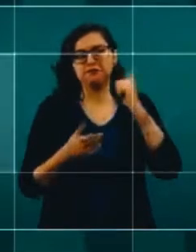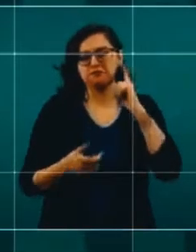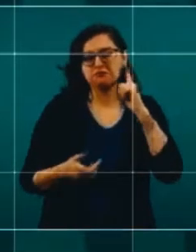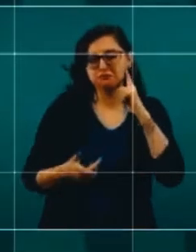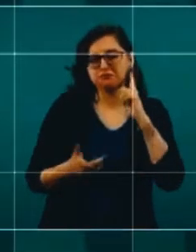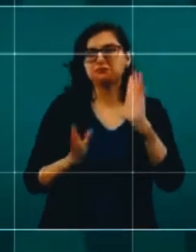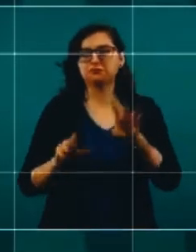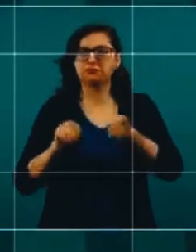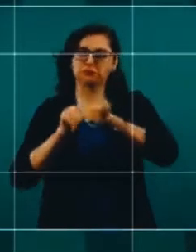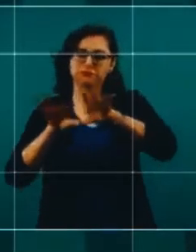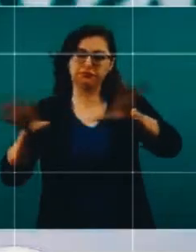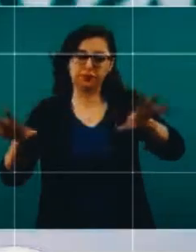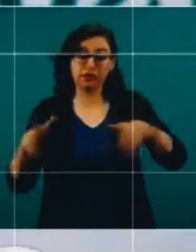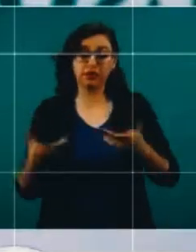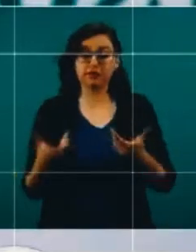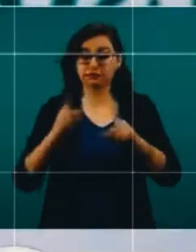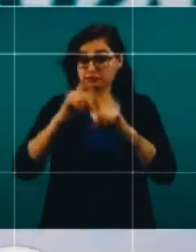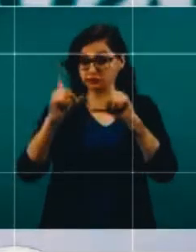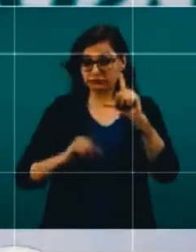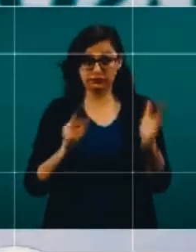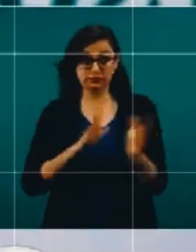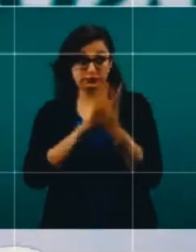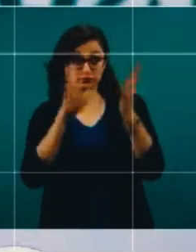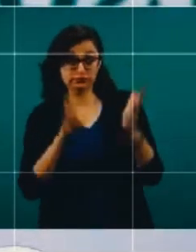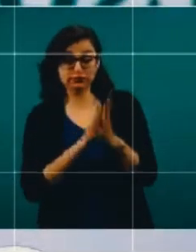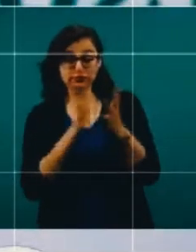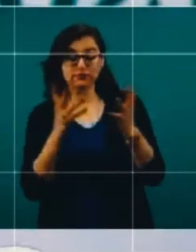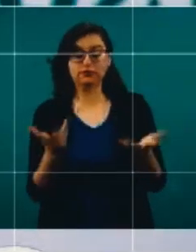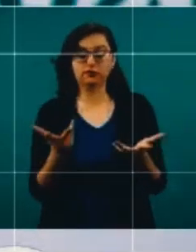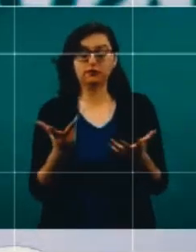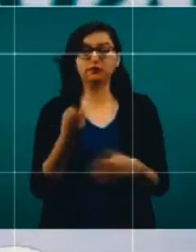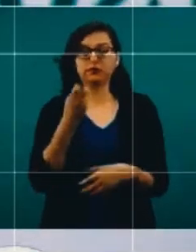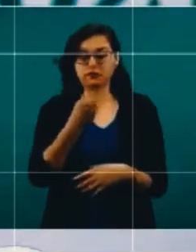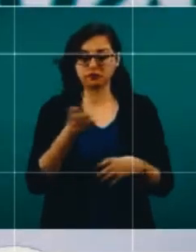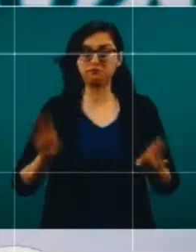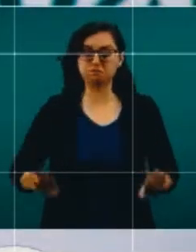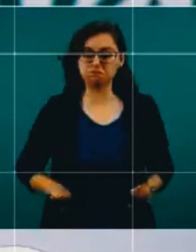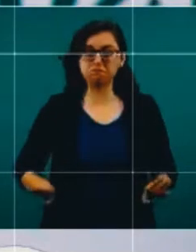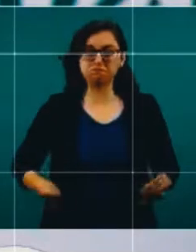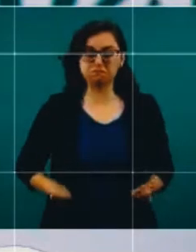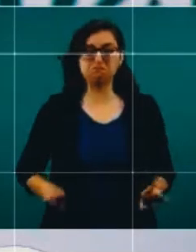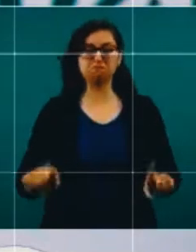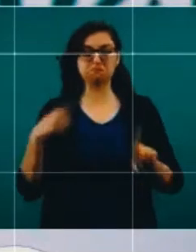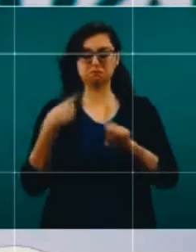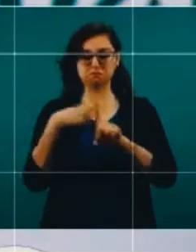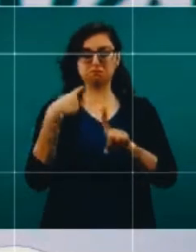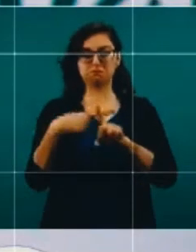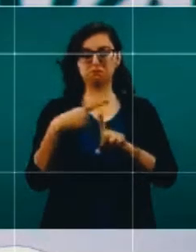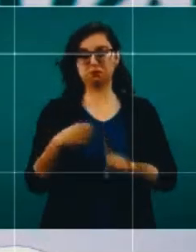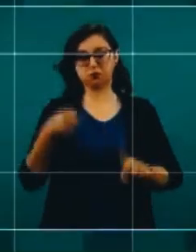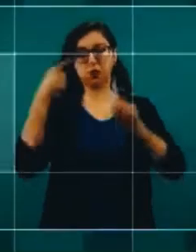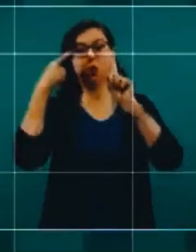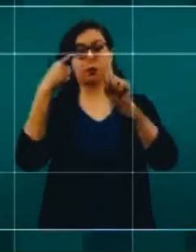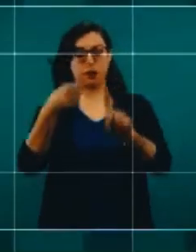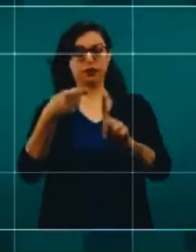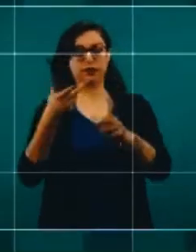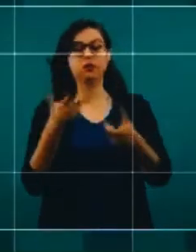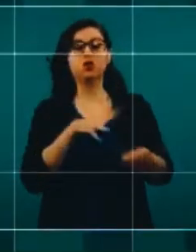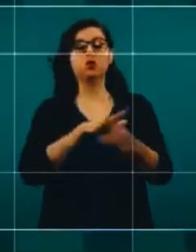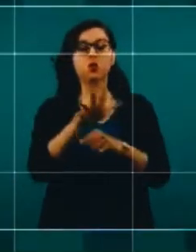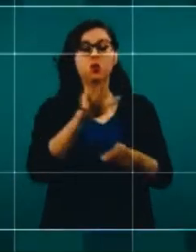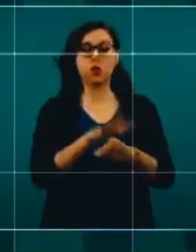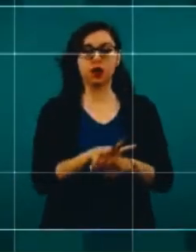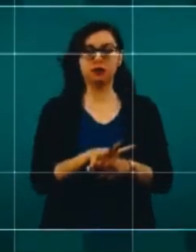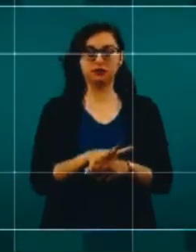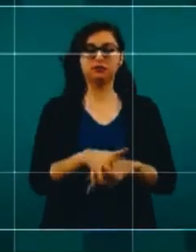en esta iniciativa la vemos con optimismo porque va en esa dirección facilitar el acceso